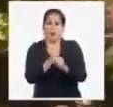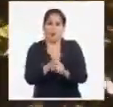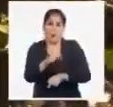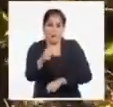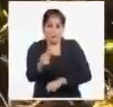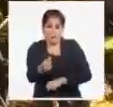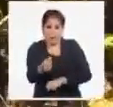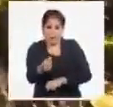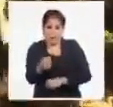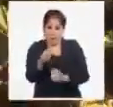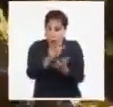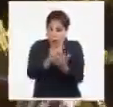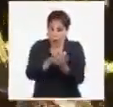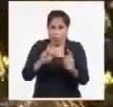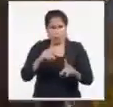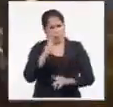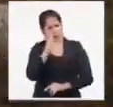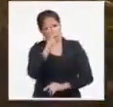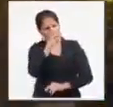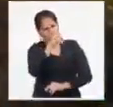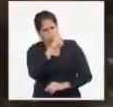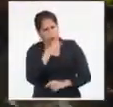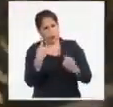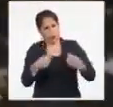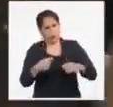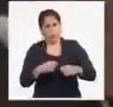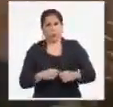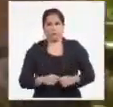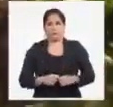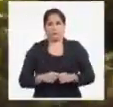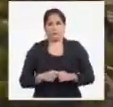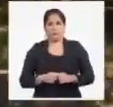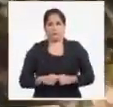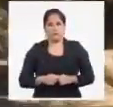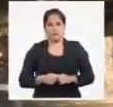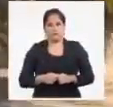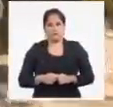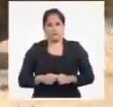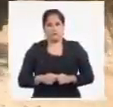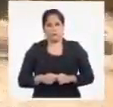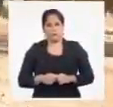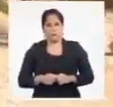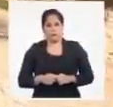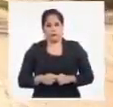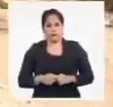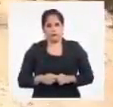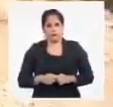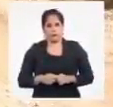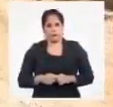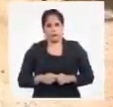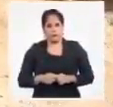pronto Cocodrilo vuelva a lucir su mejor imagen. Linet Gordillo Villama, para el Sistema Informativo de la Televisión Cubana.